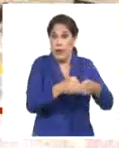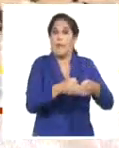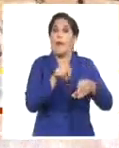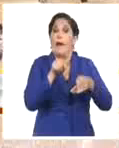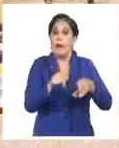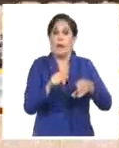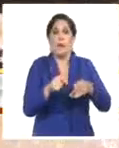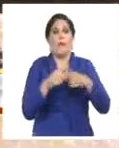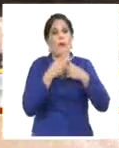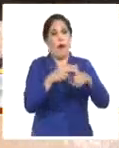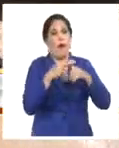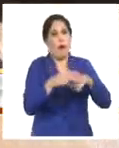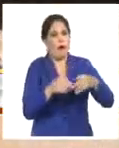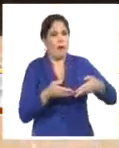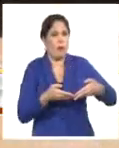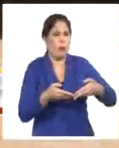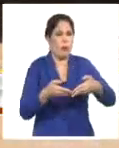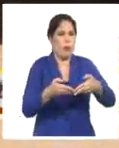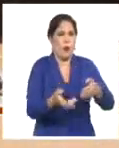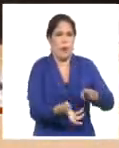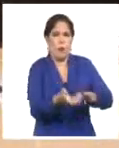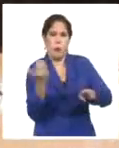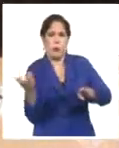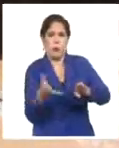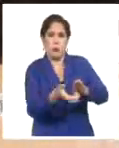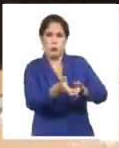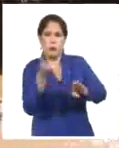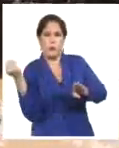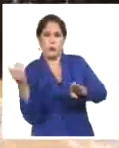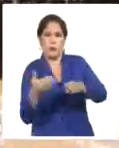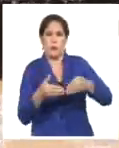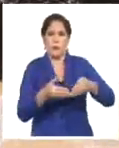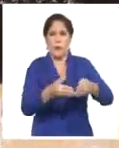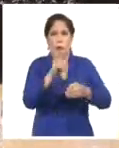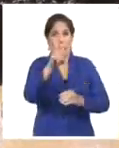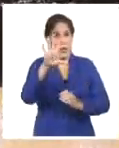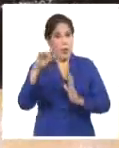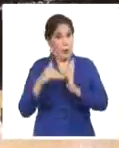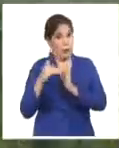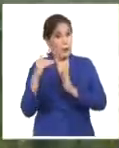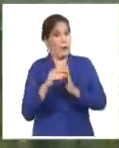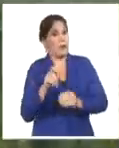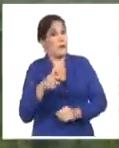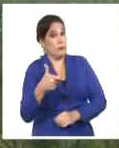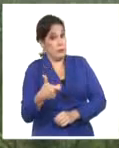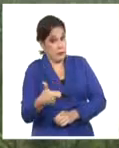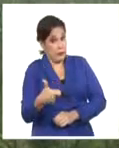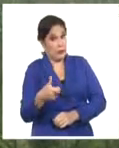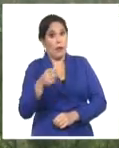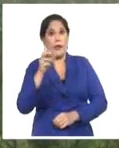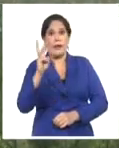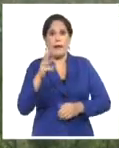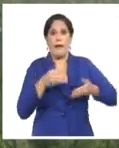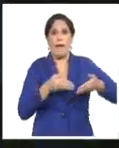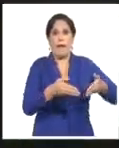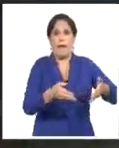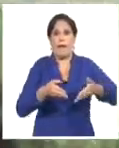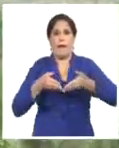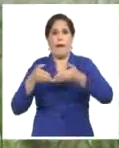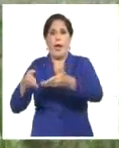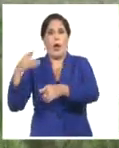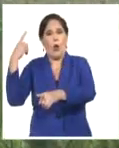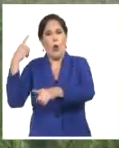la rehabilitación de canales en una inversión valorada en alrededor de 25 millones de pesos. Tres canales principales,